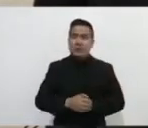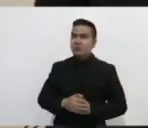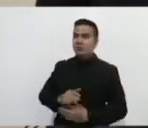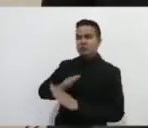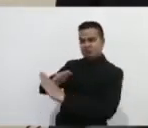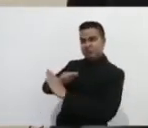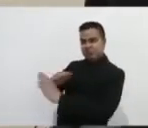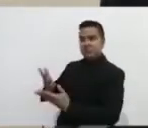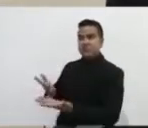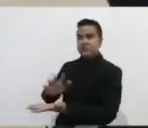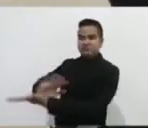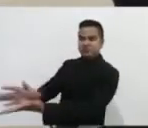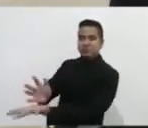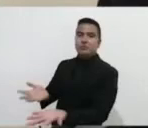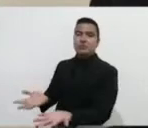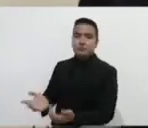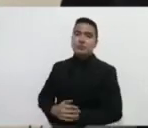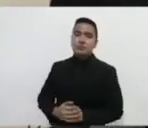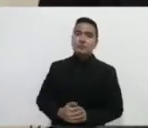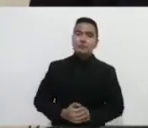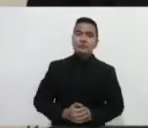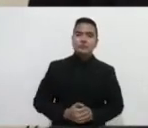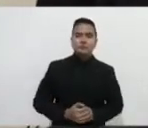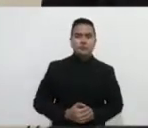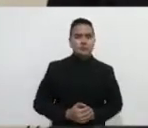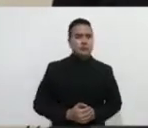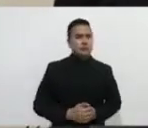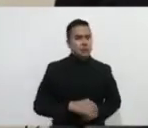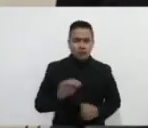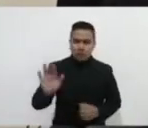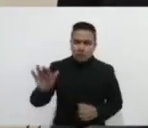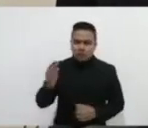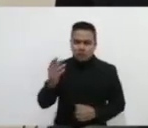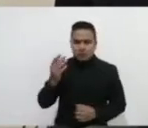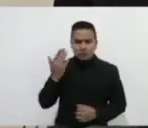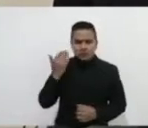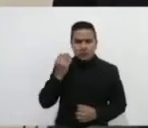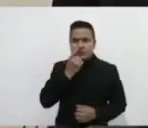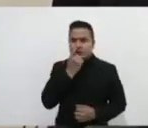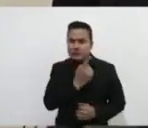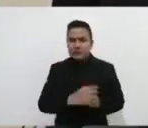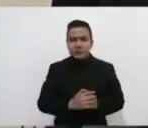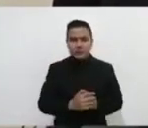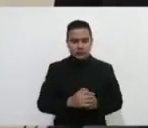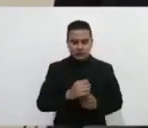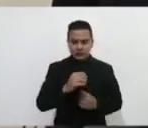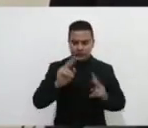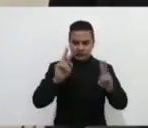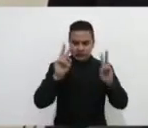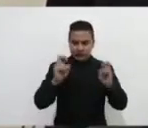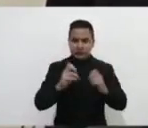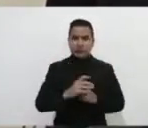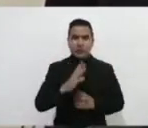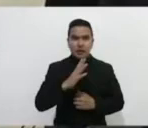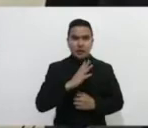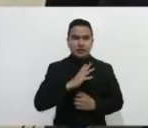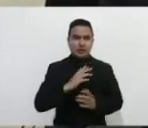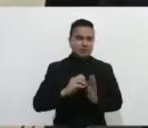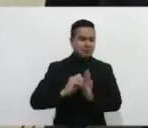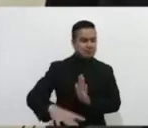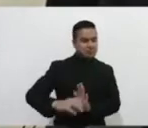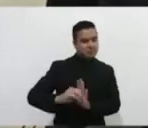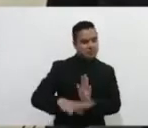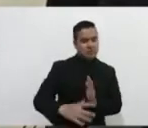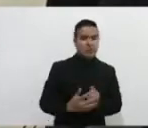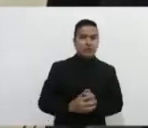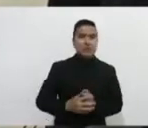elección popular. Claro. A ver, ahorita mencionaba usted las acciones y omisiones. Creo que en el tema de las acciones, bueno, pues nos quedaría